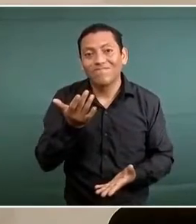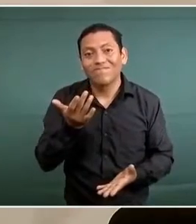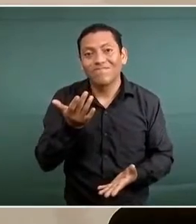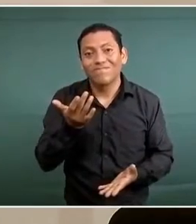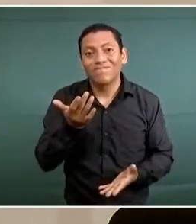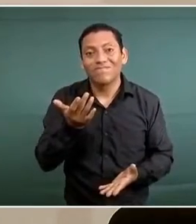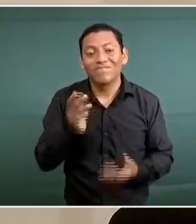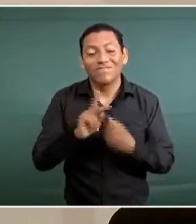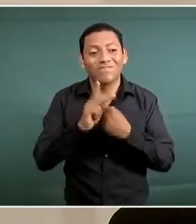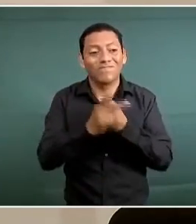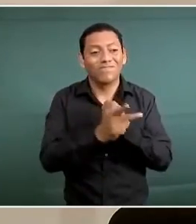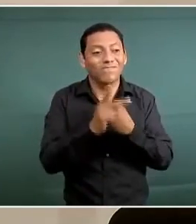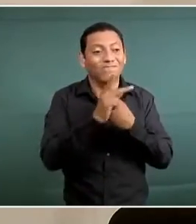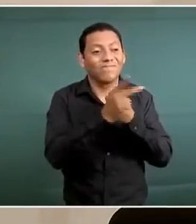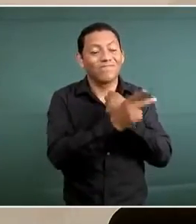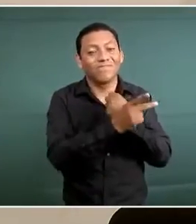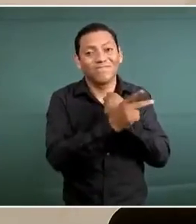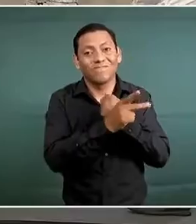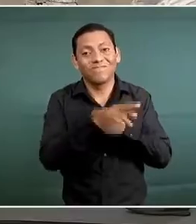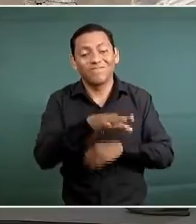pueblos hermanos